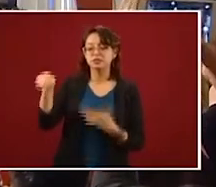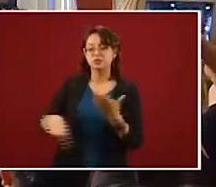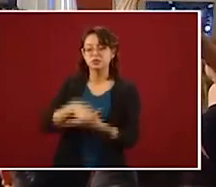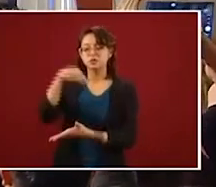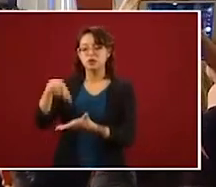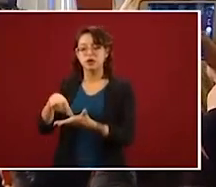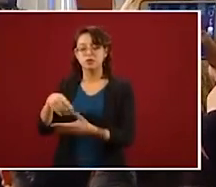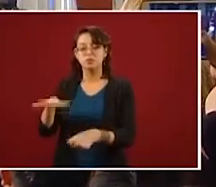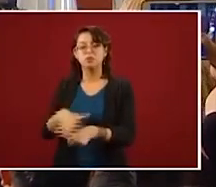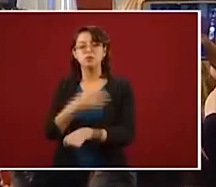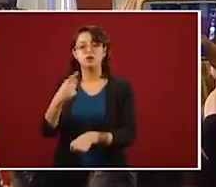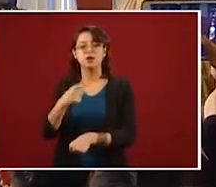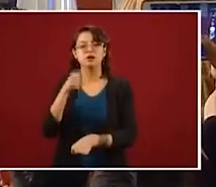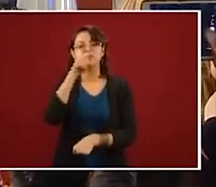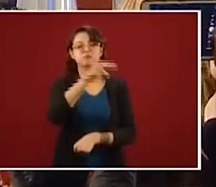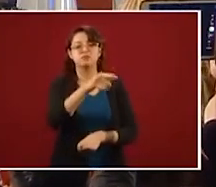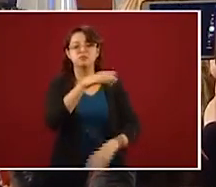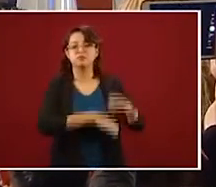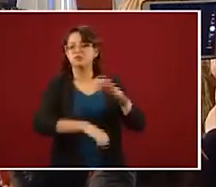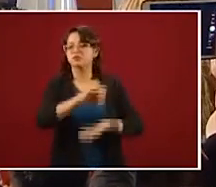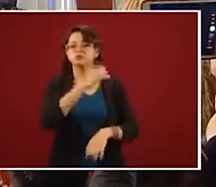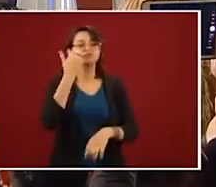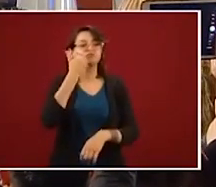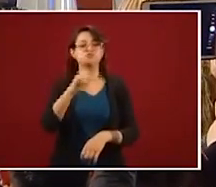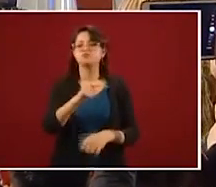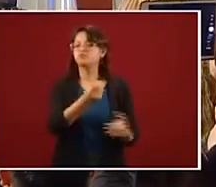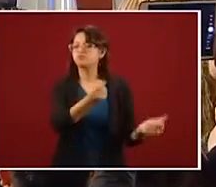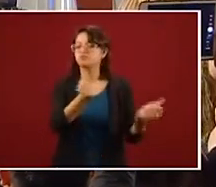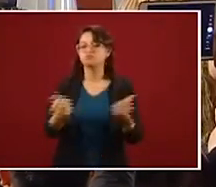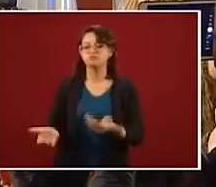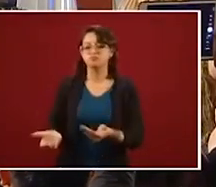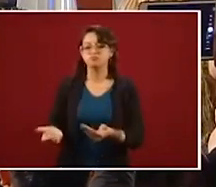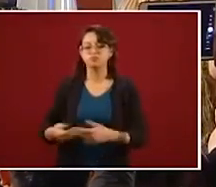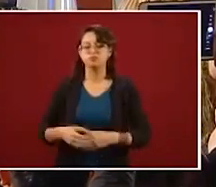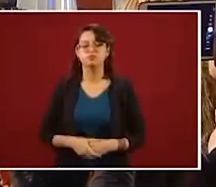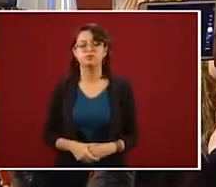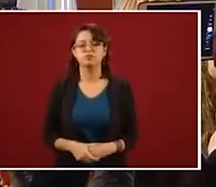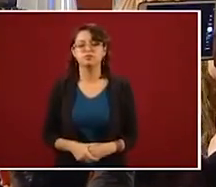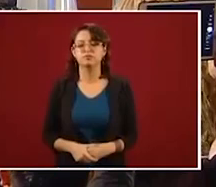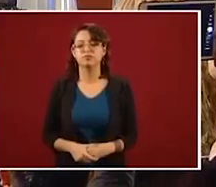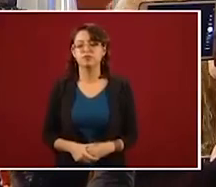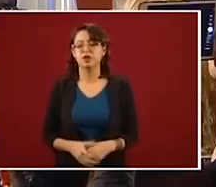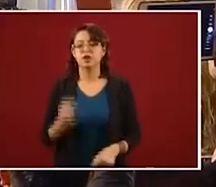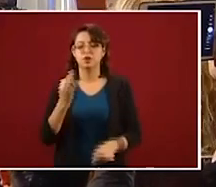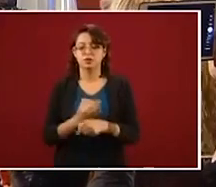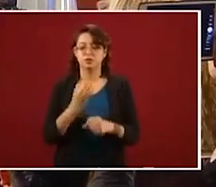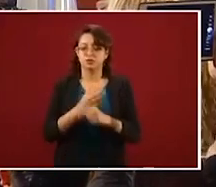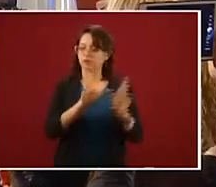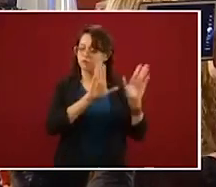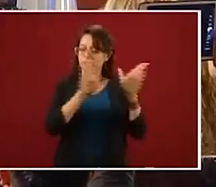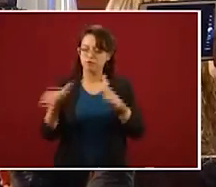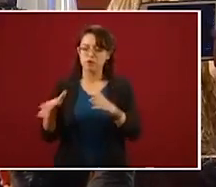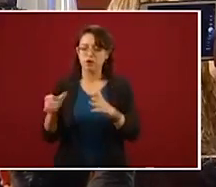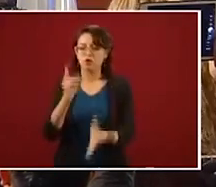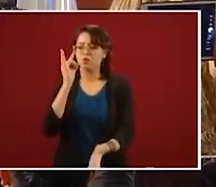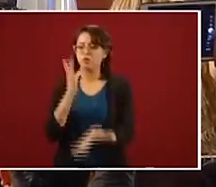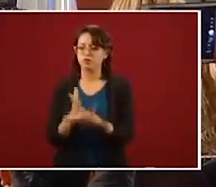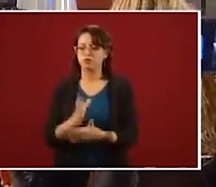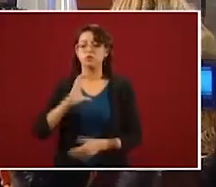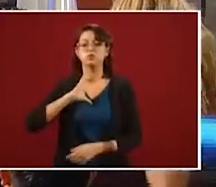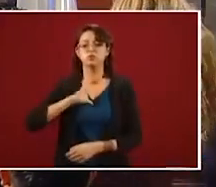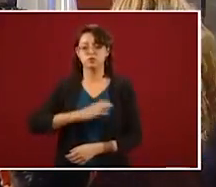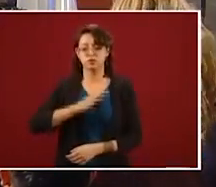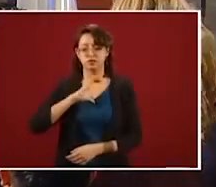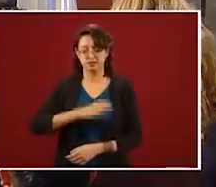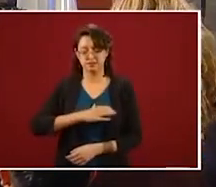acción directa de los proveedores. Lo explico de esta manera, nos vamos a enfocar al cáncer y de manera especial vamos a atender